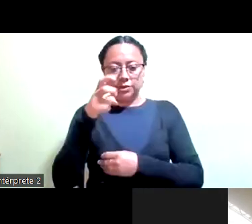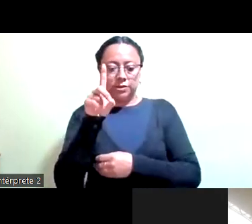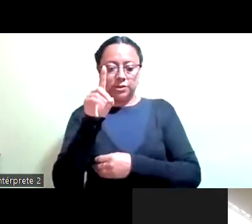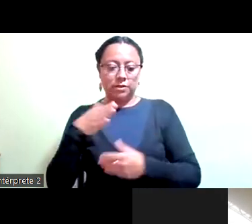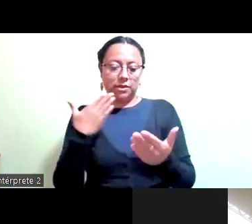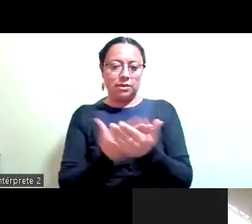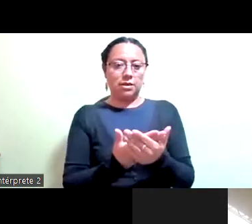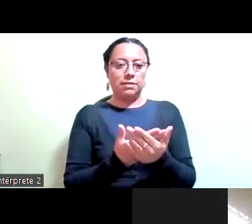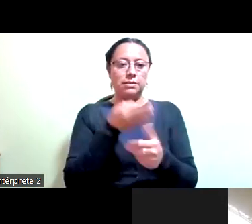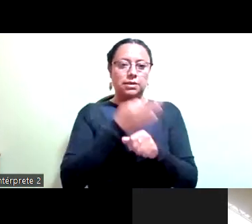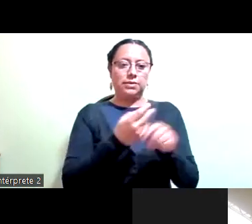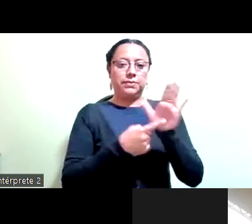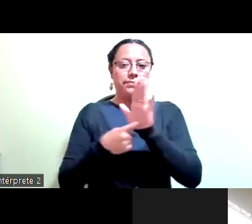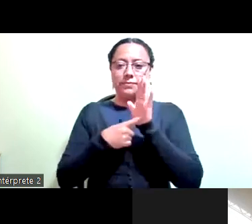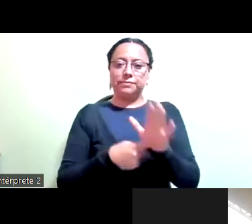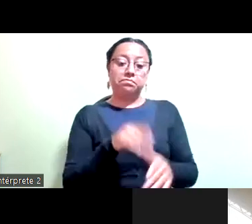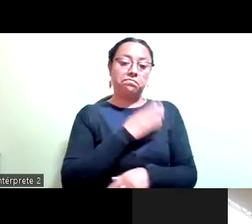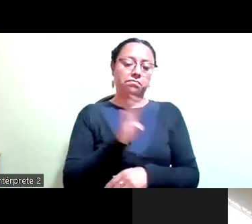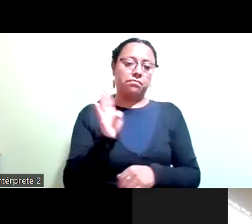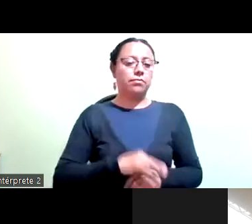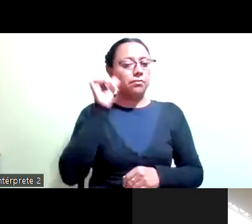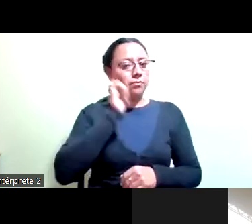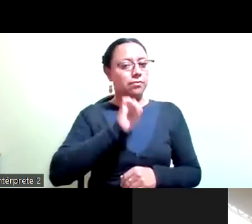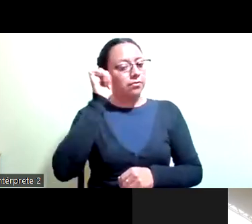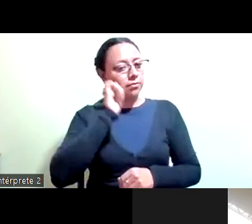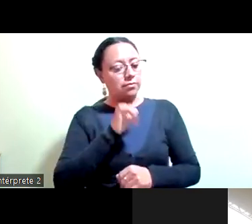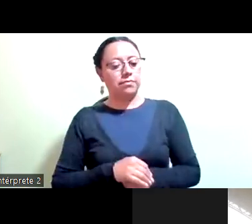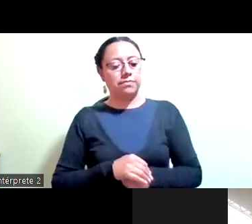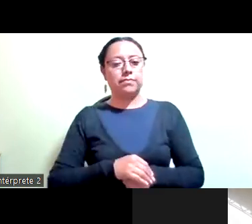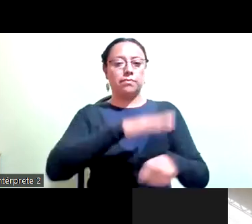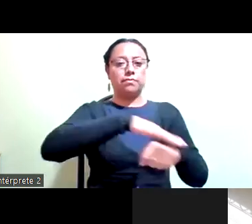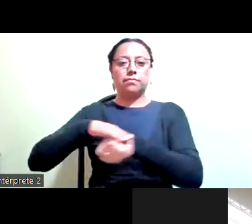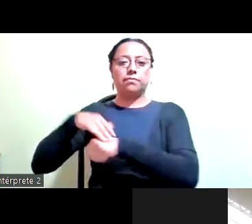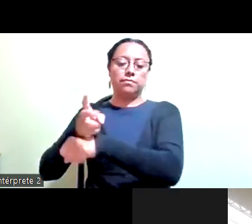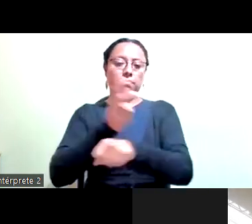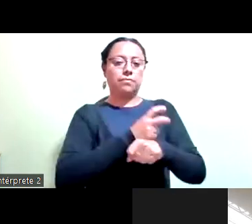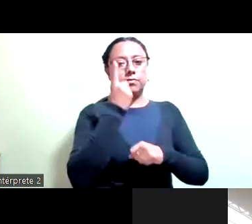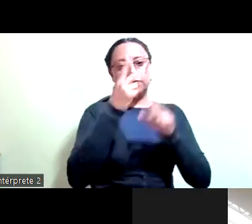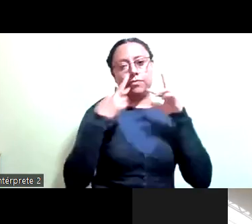bueno, siempre que se nos convoca a una sesión de comisión,